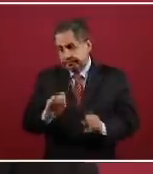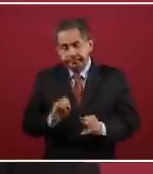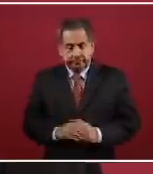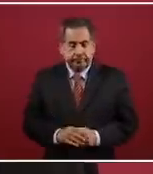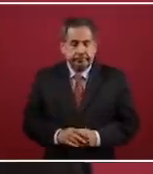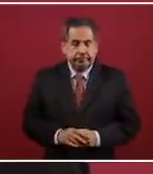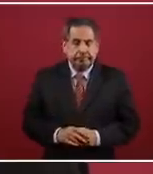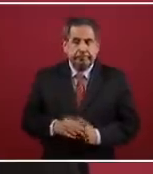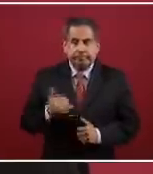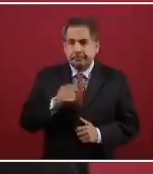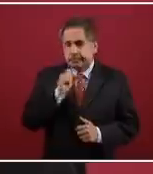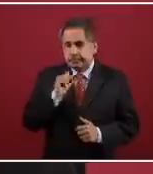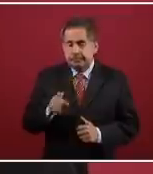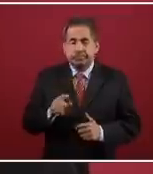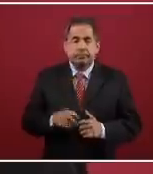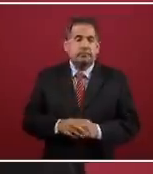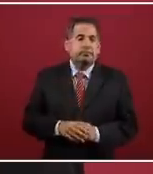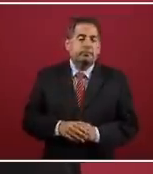y